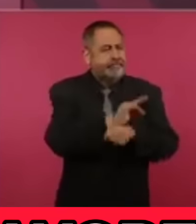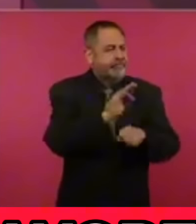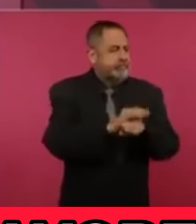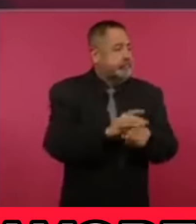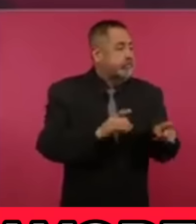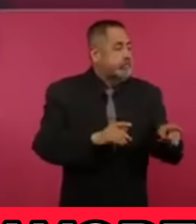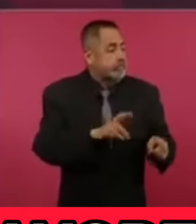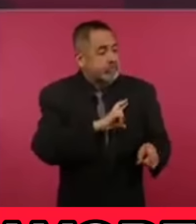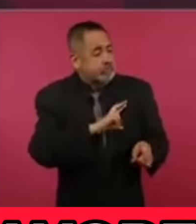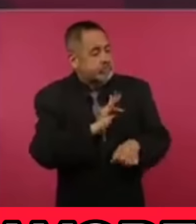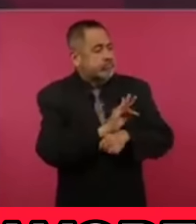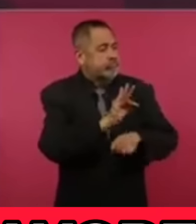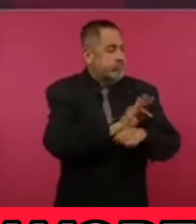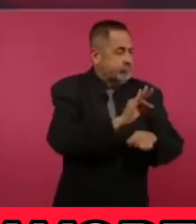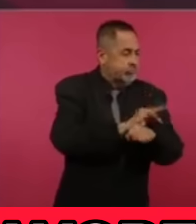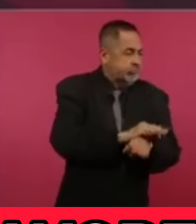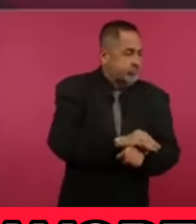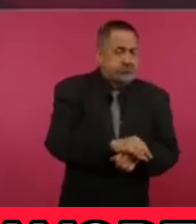particulares.